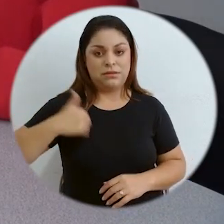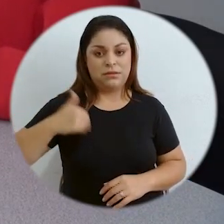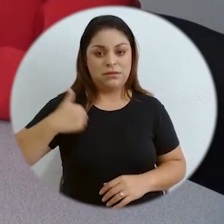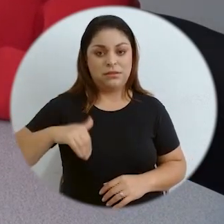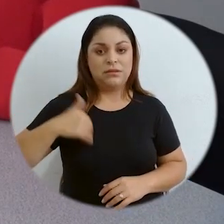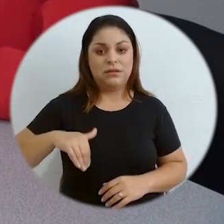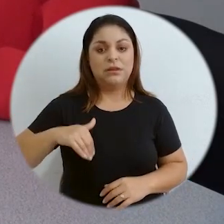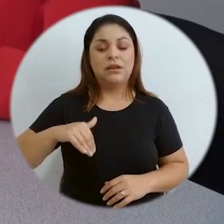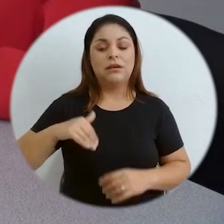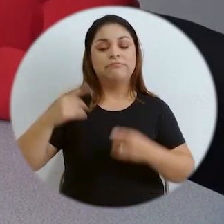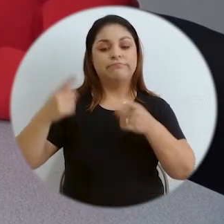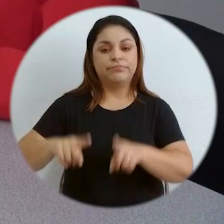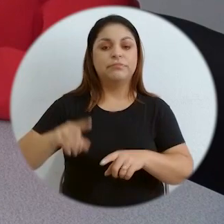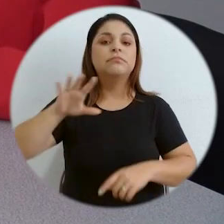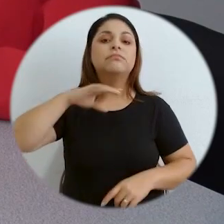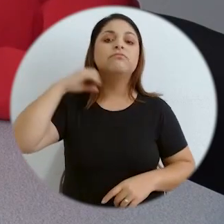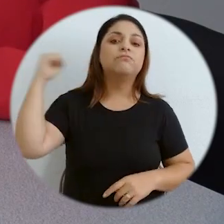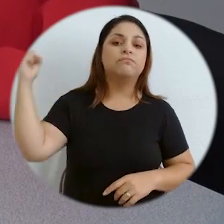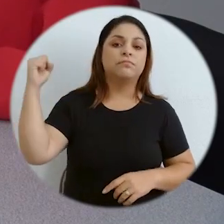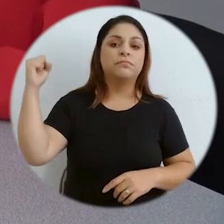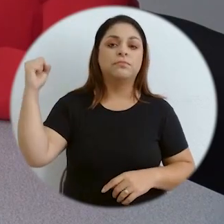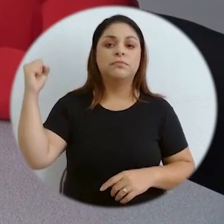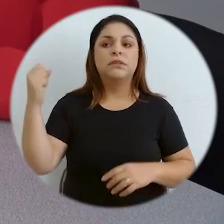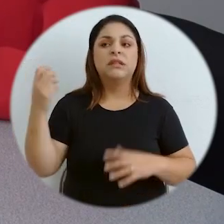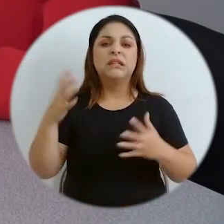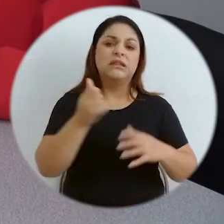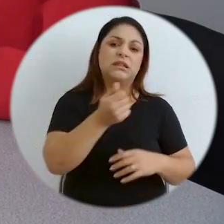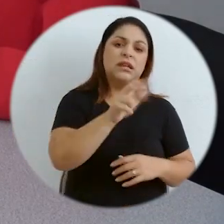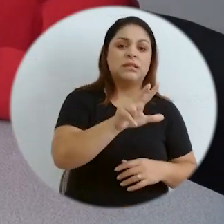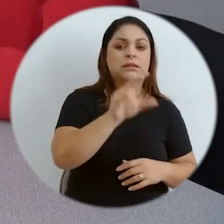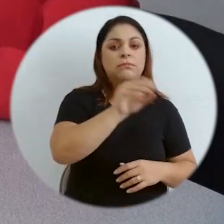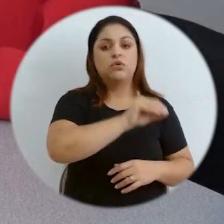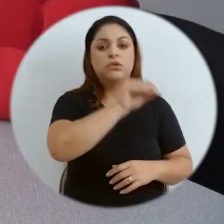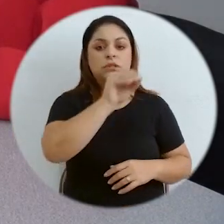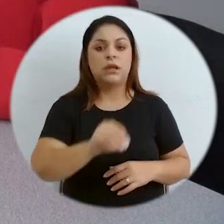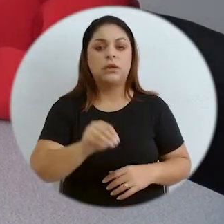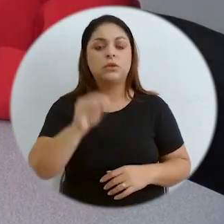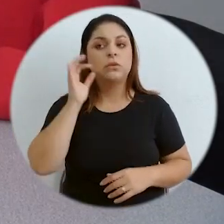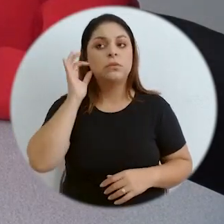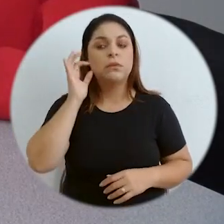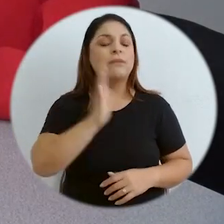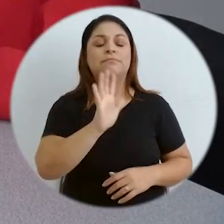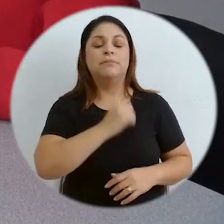hombres fueron los que cometieron suicidio contra un 13%,